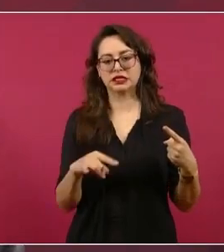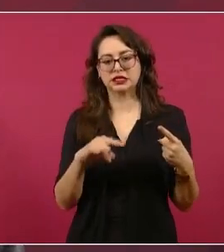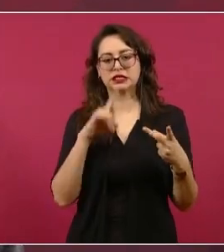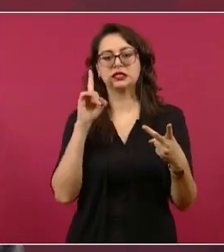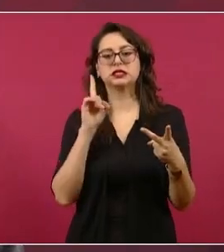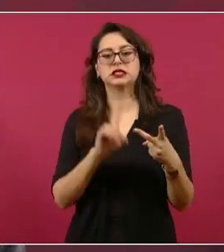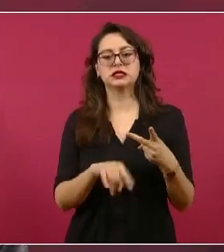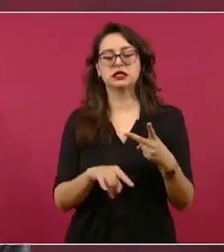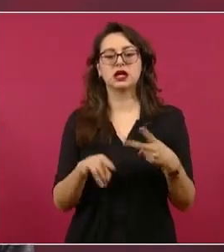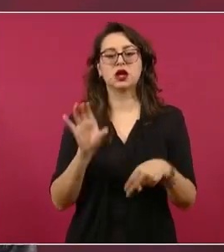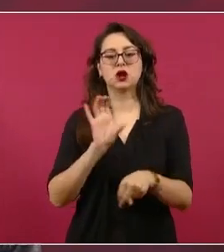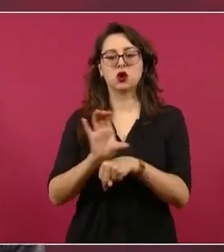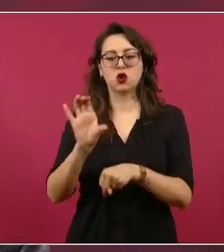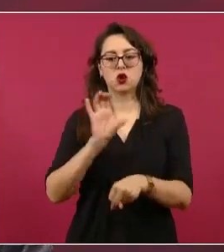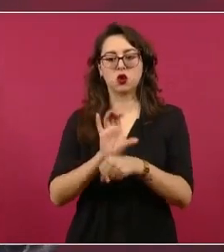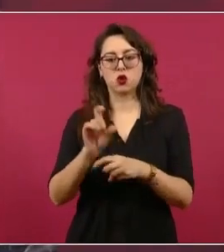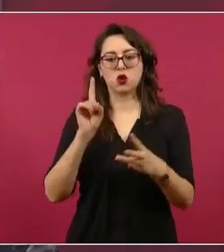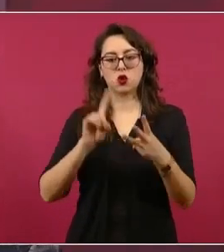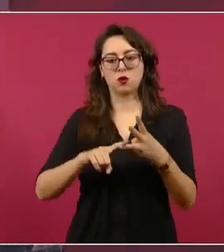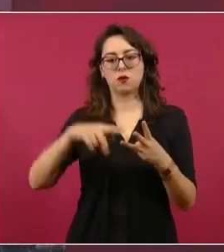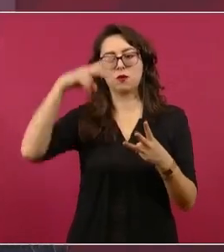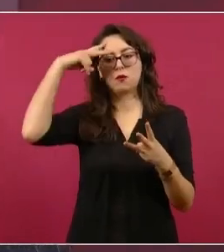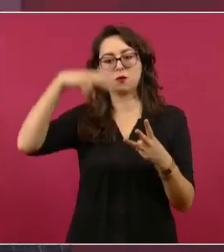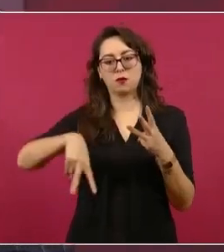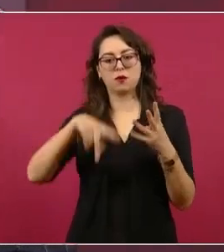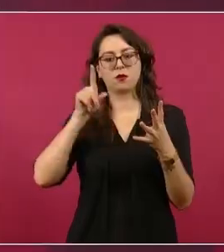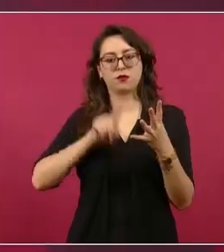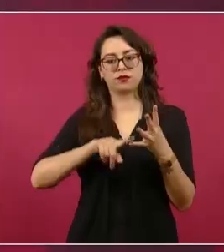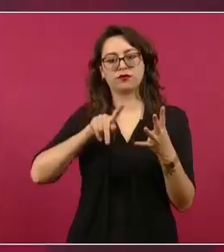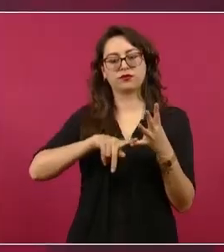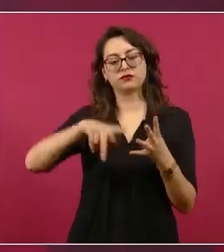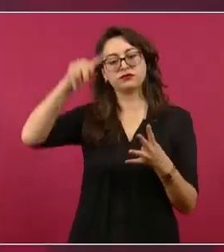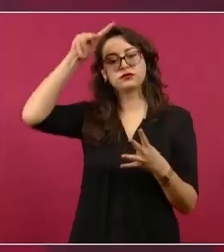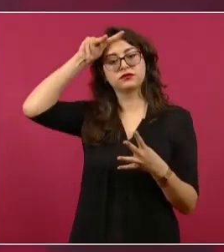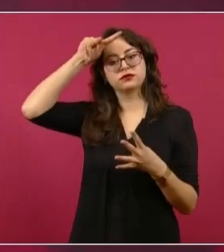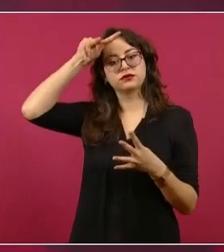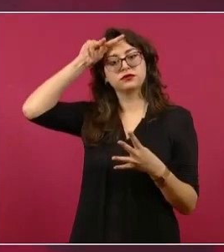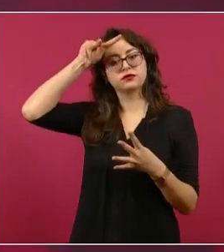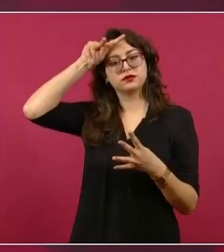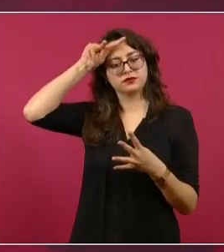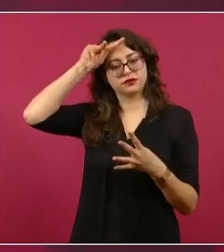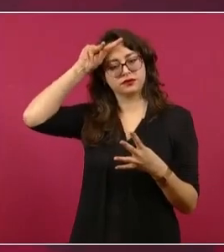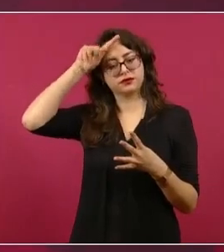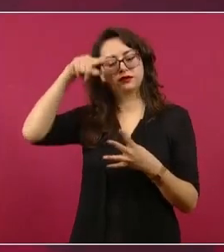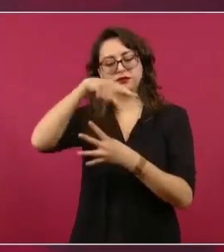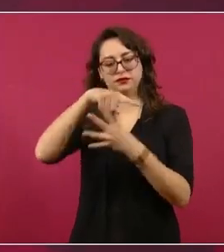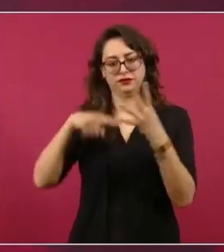es Colombia, México y Perú. Y la opinión del